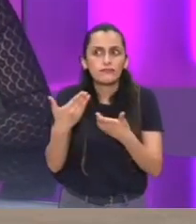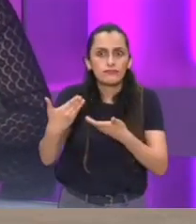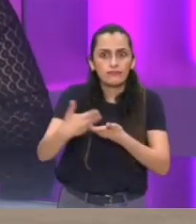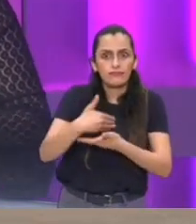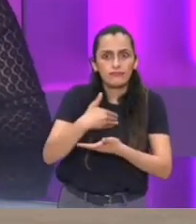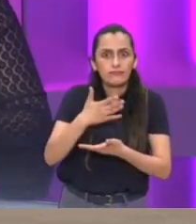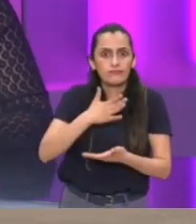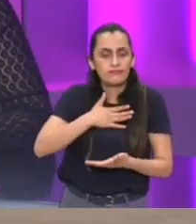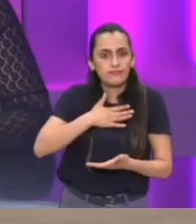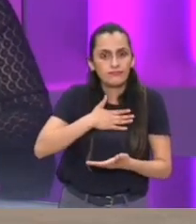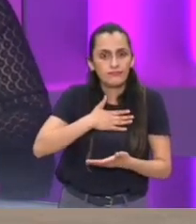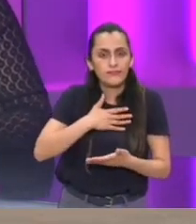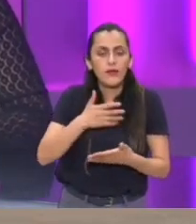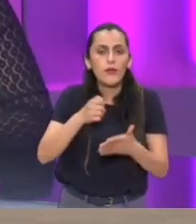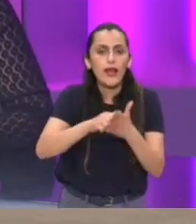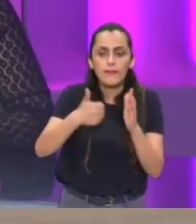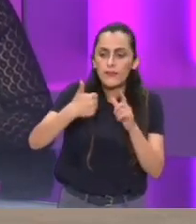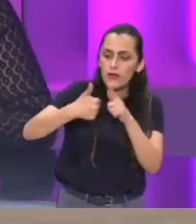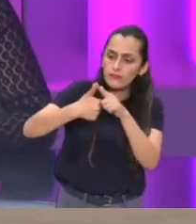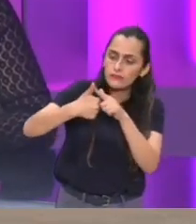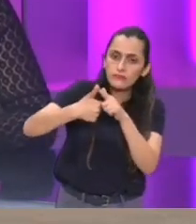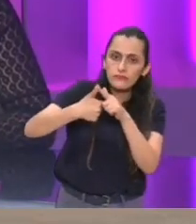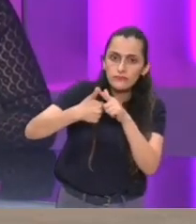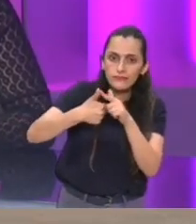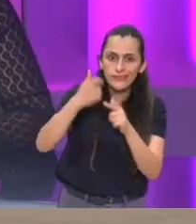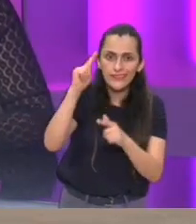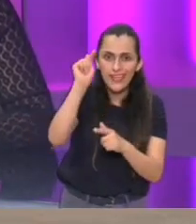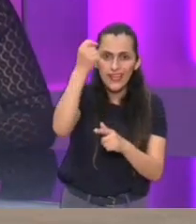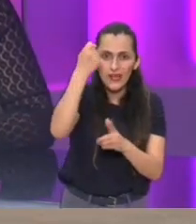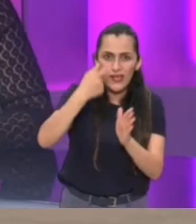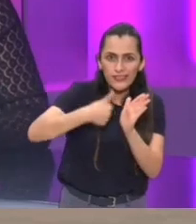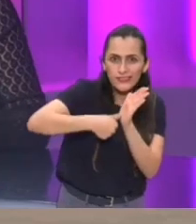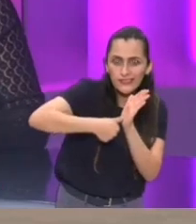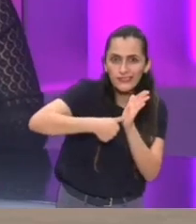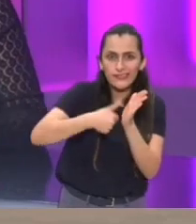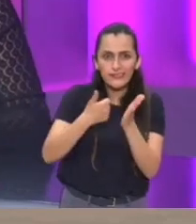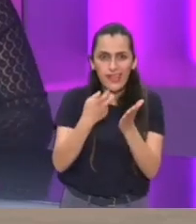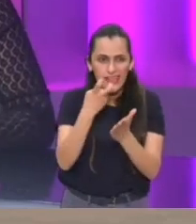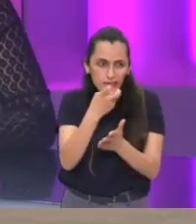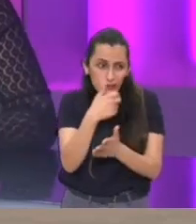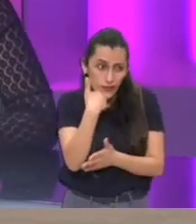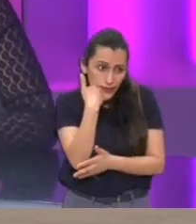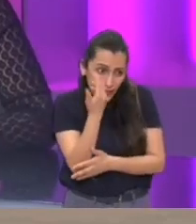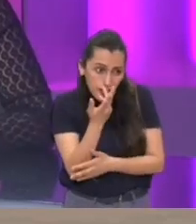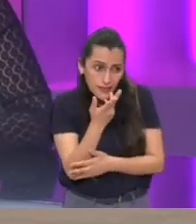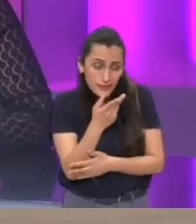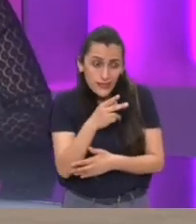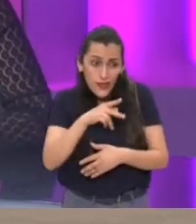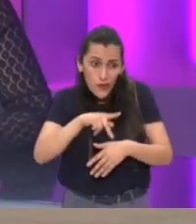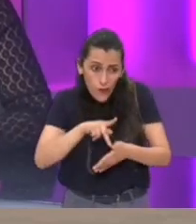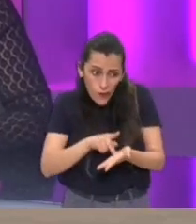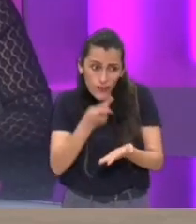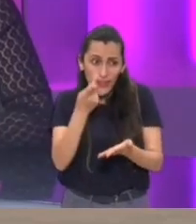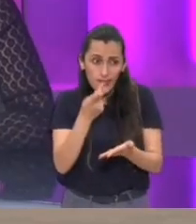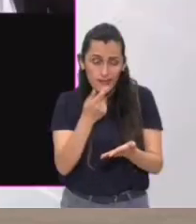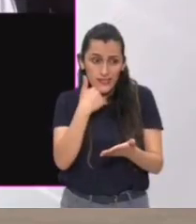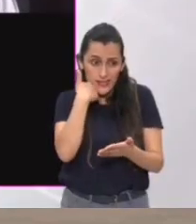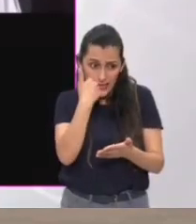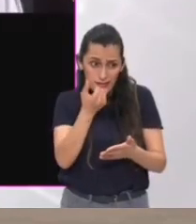datos biométricos, huellas dactilares, iris y demás, ¿les parece todavía una propuesta viable pedir un segundo padrón en materia de